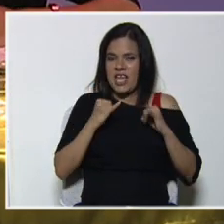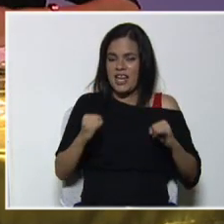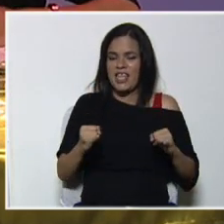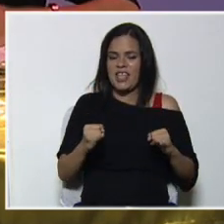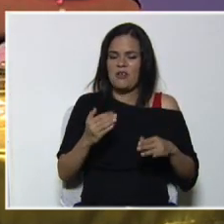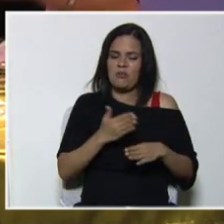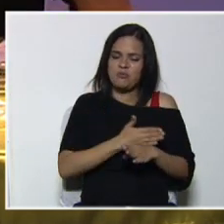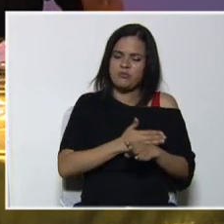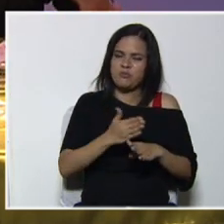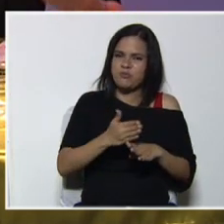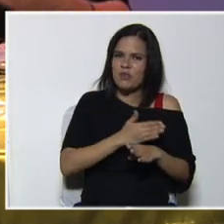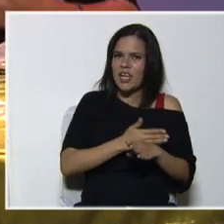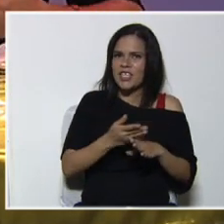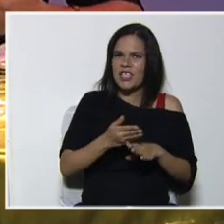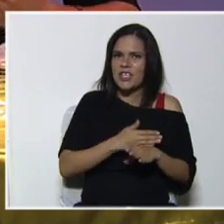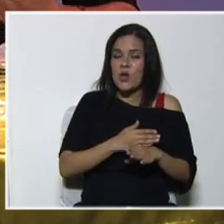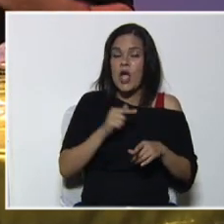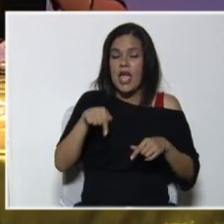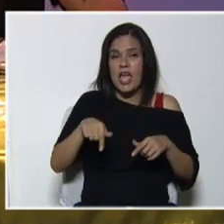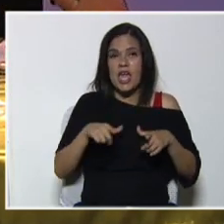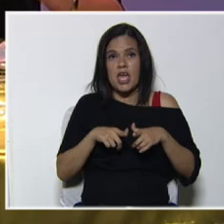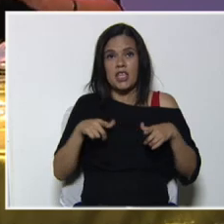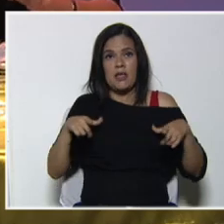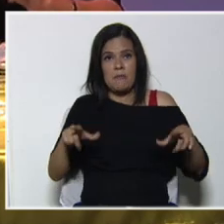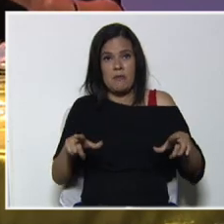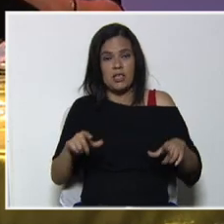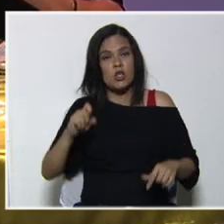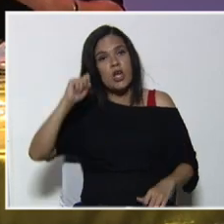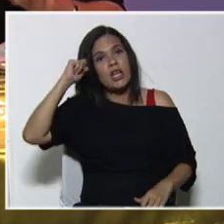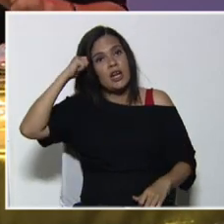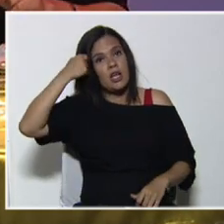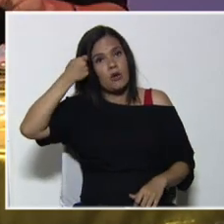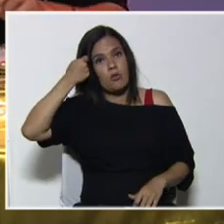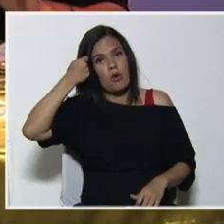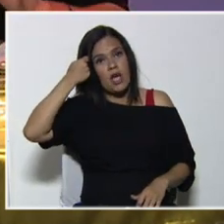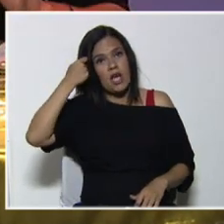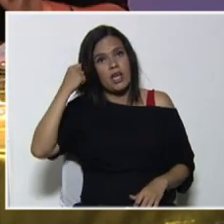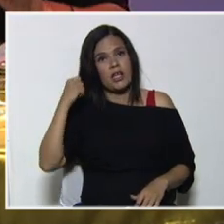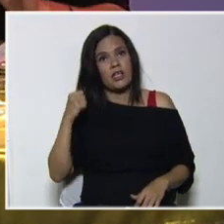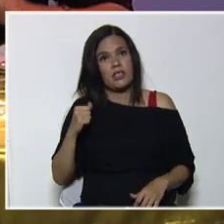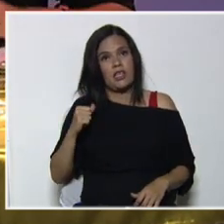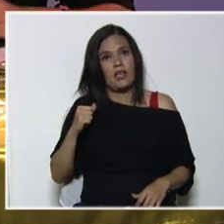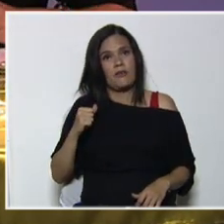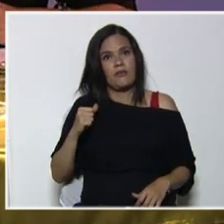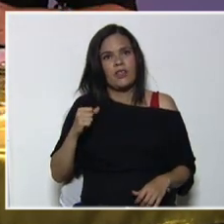compartido nuevamente este espacio. Recuerda regar tu país